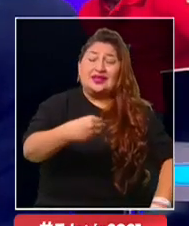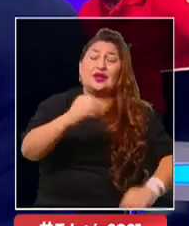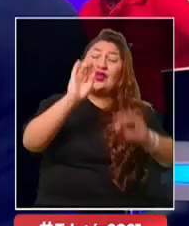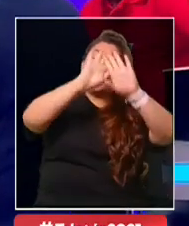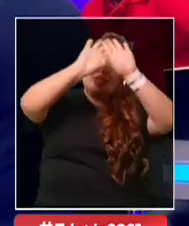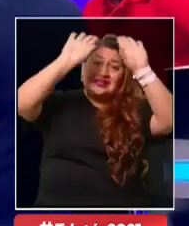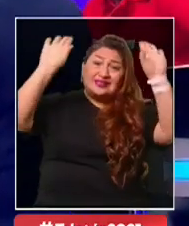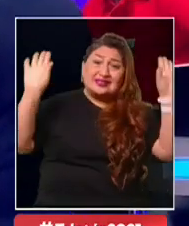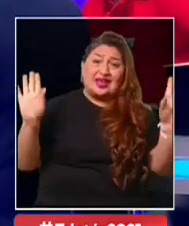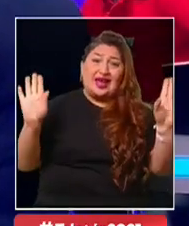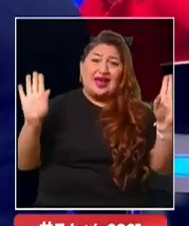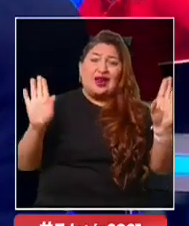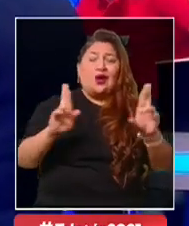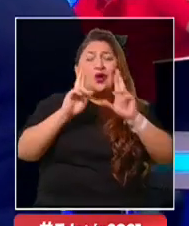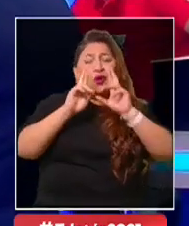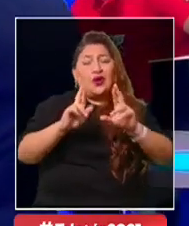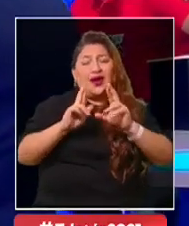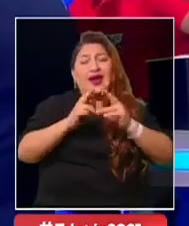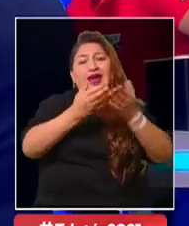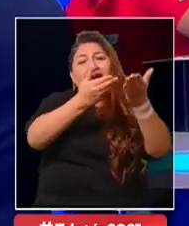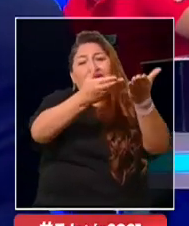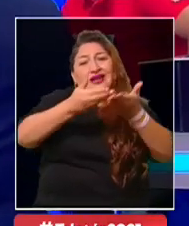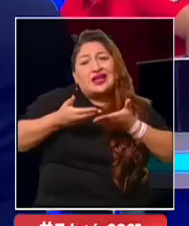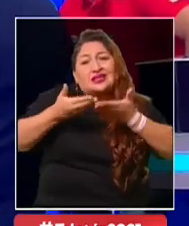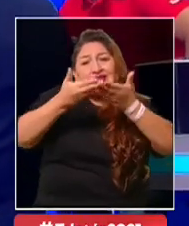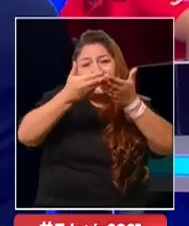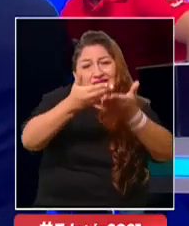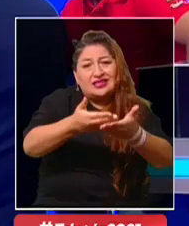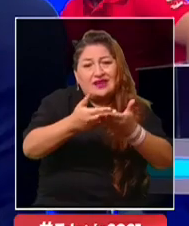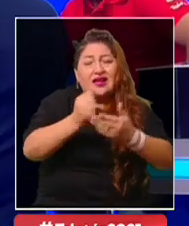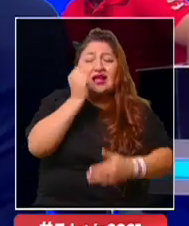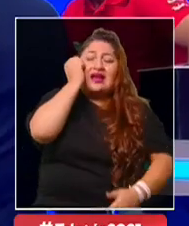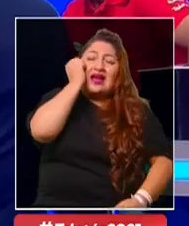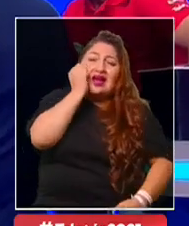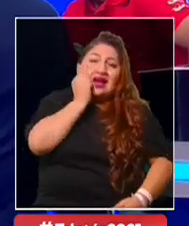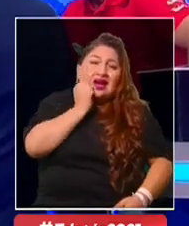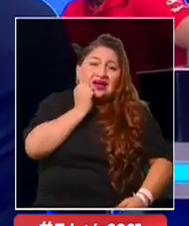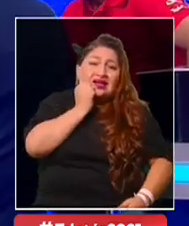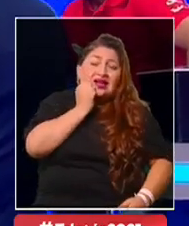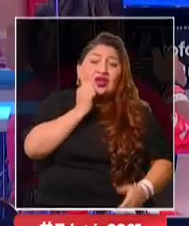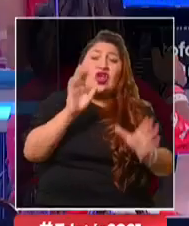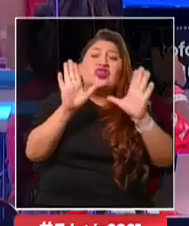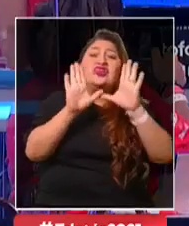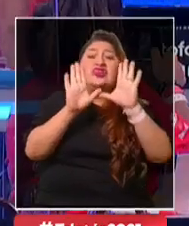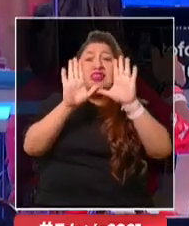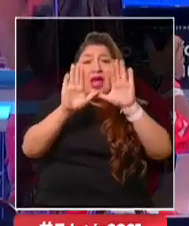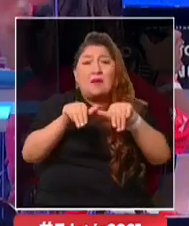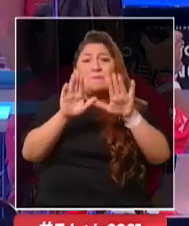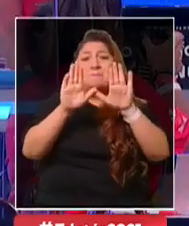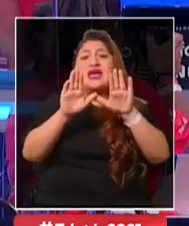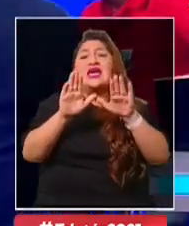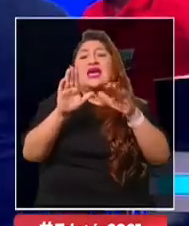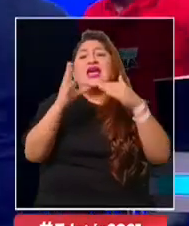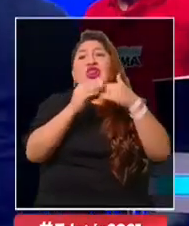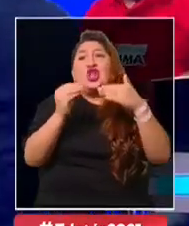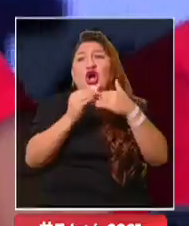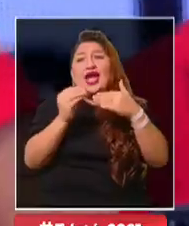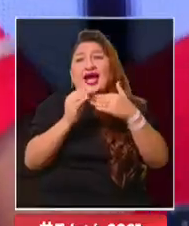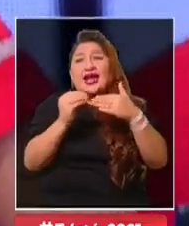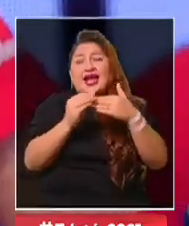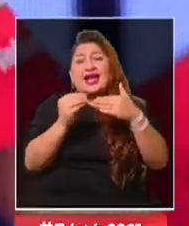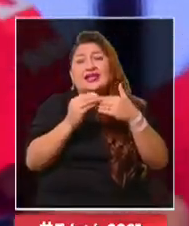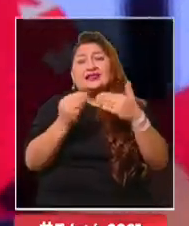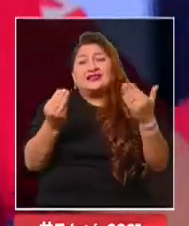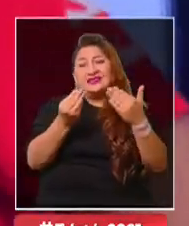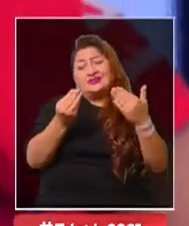que reciban con mucho cariño y con toda la humildad un pequeño donativo de $10,000 para la Teletón. Muchas gracias.